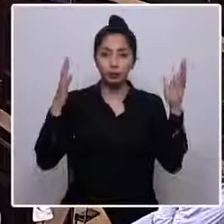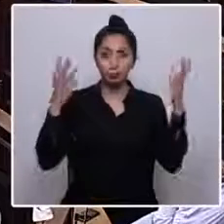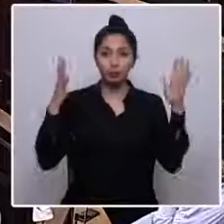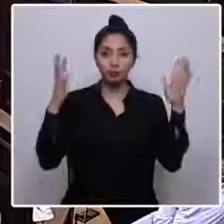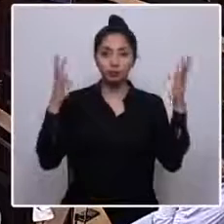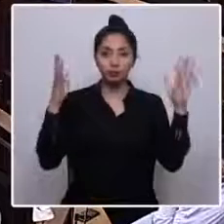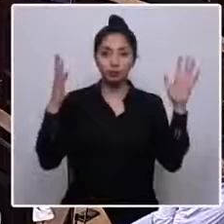Gracias.